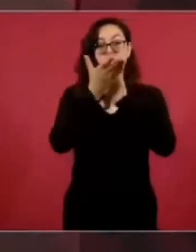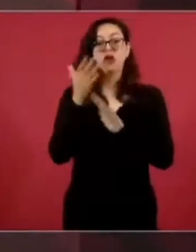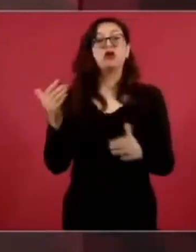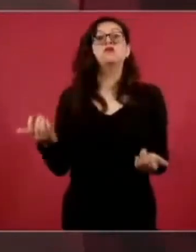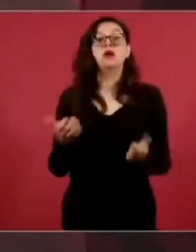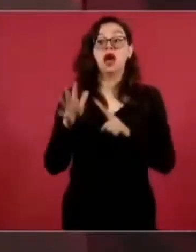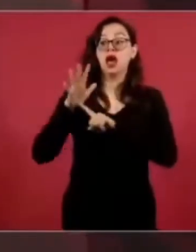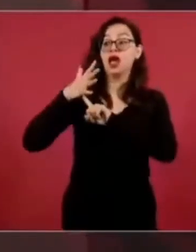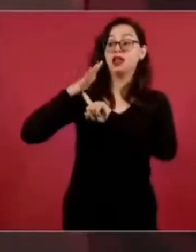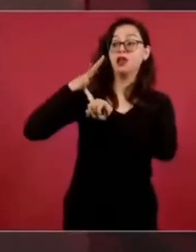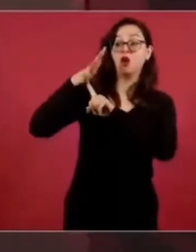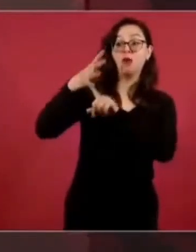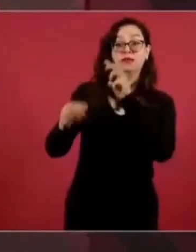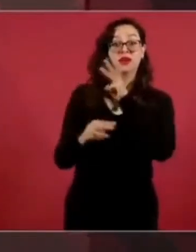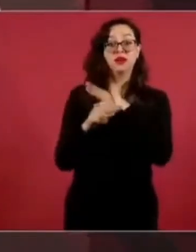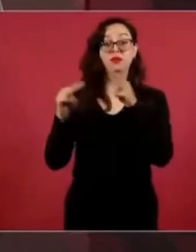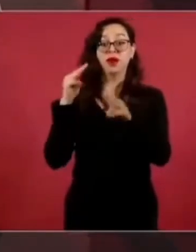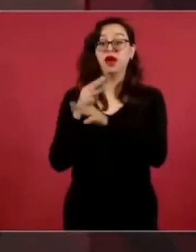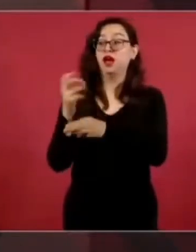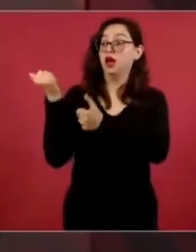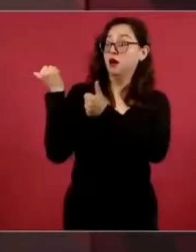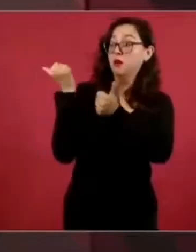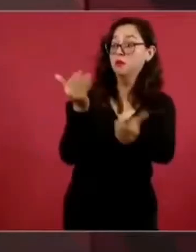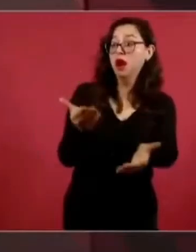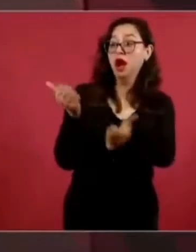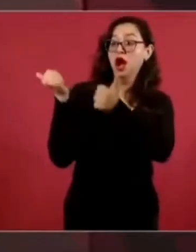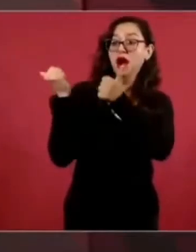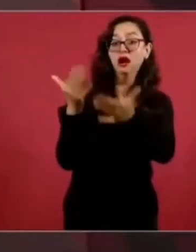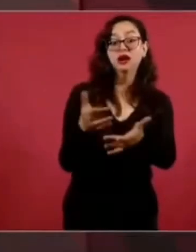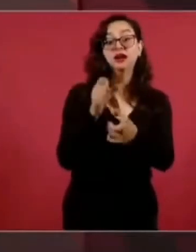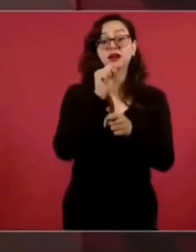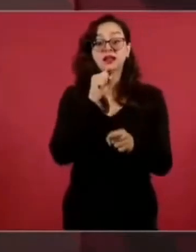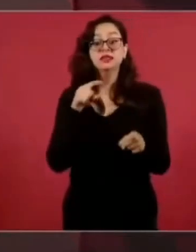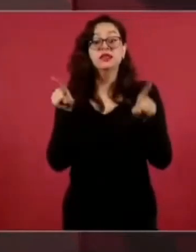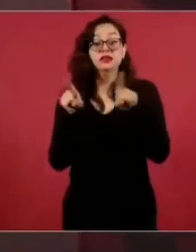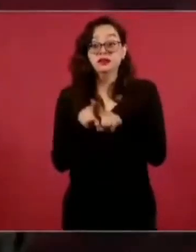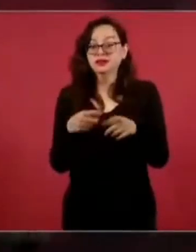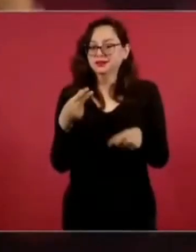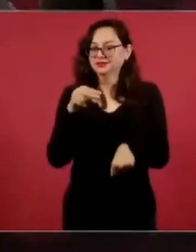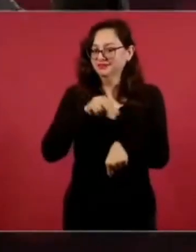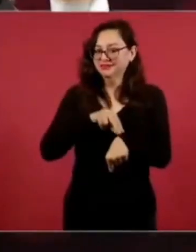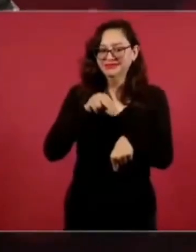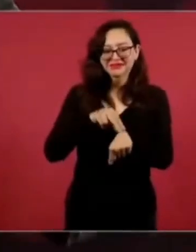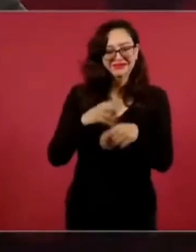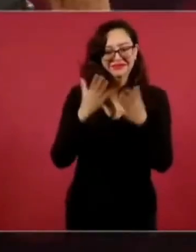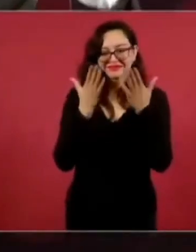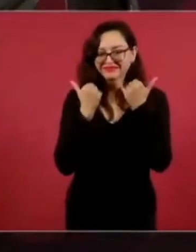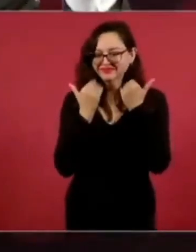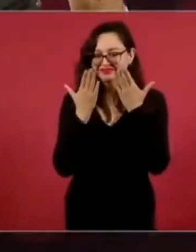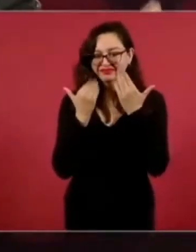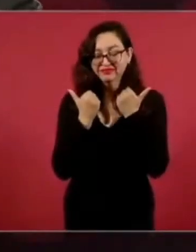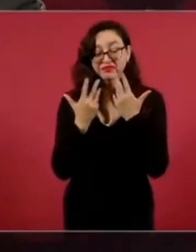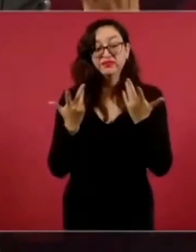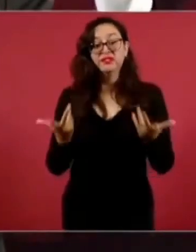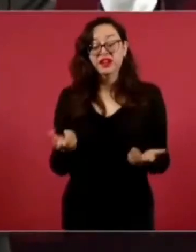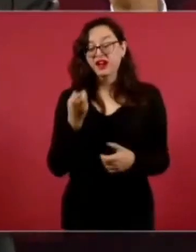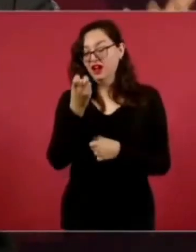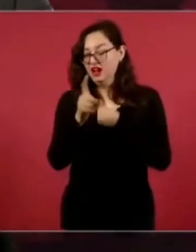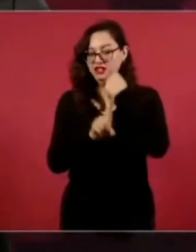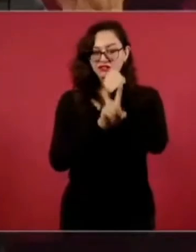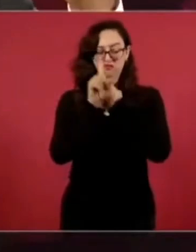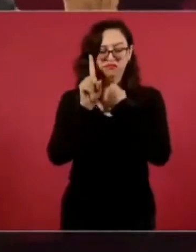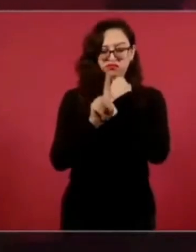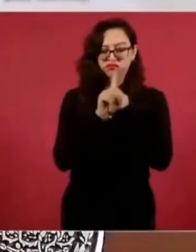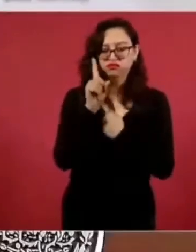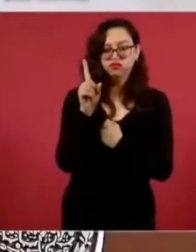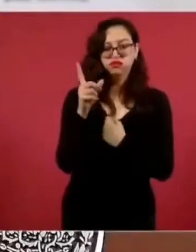Y médicos que no habían, además siempre ha existido la diferencia